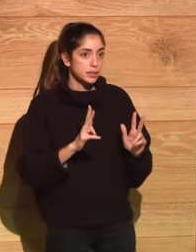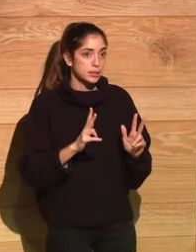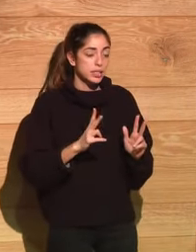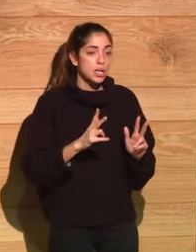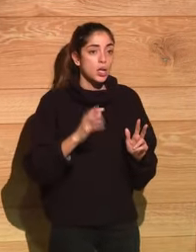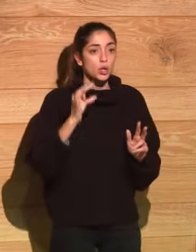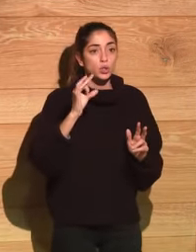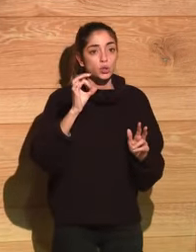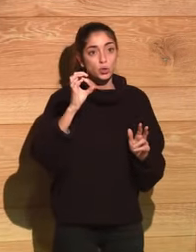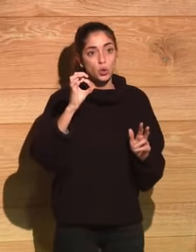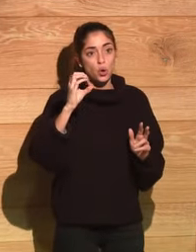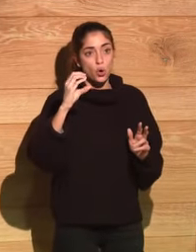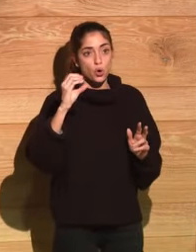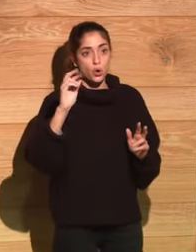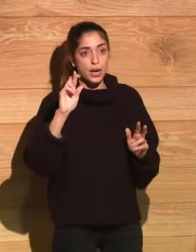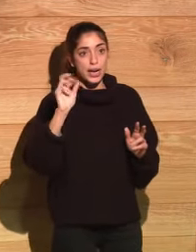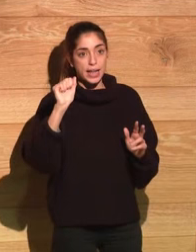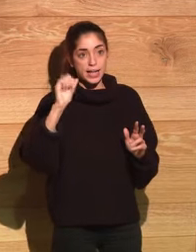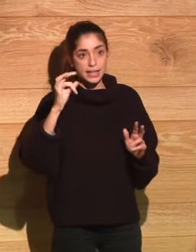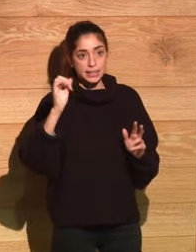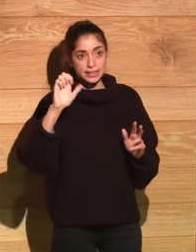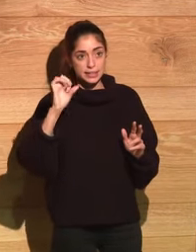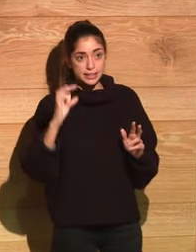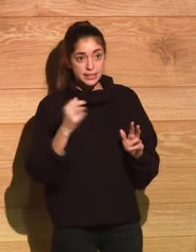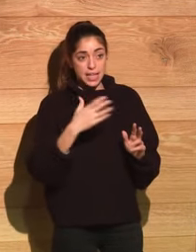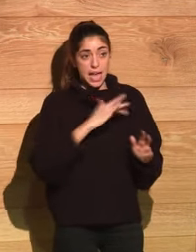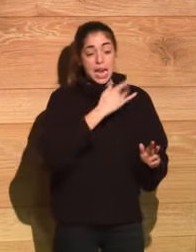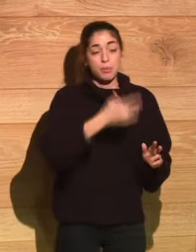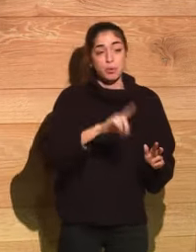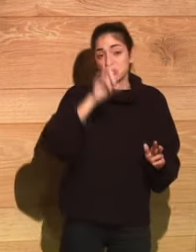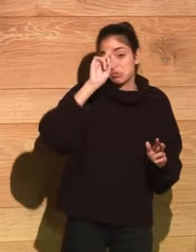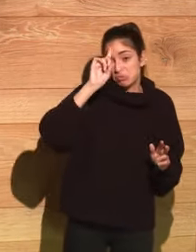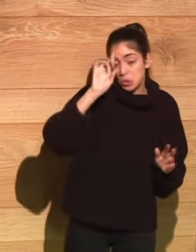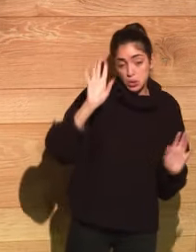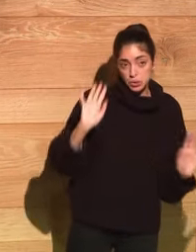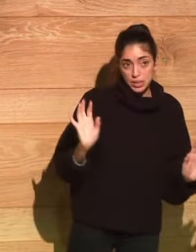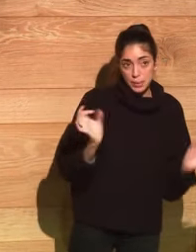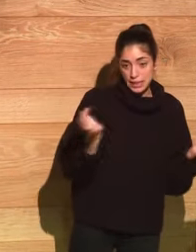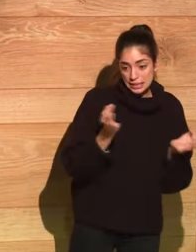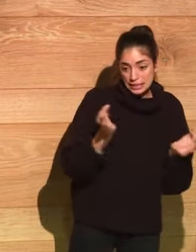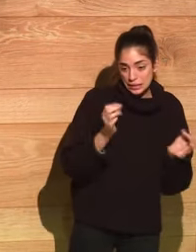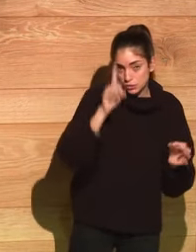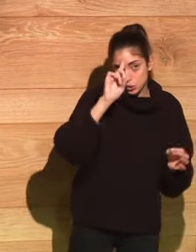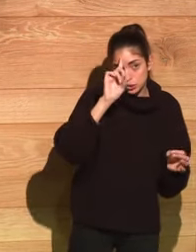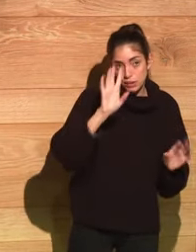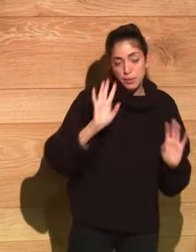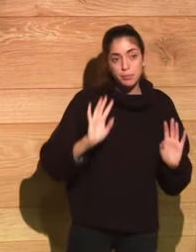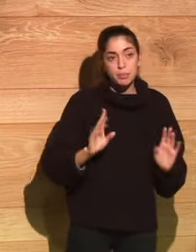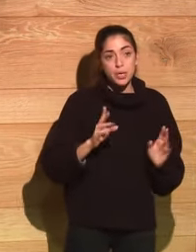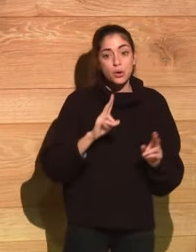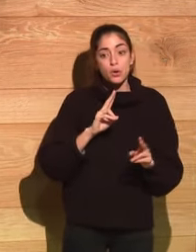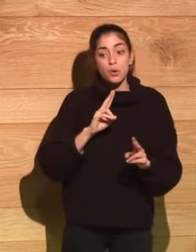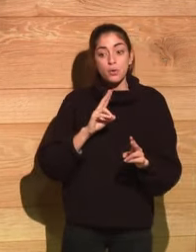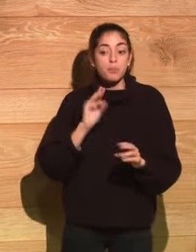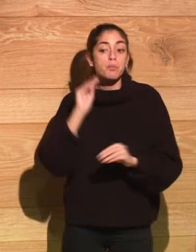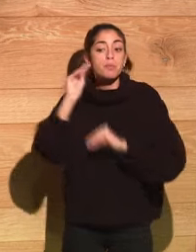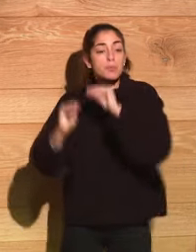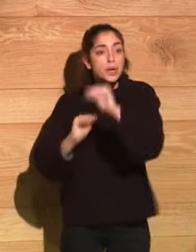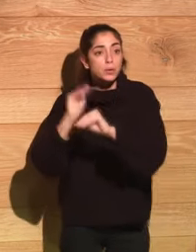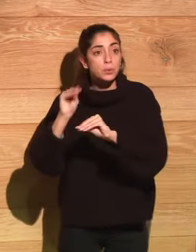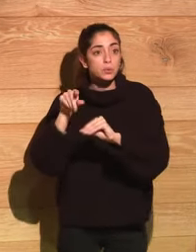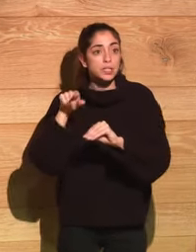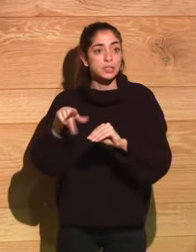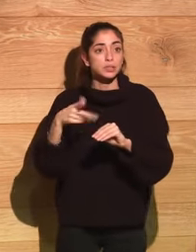Sócrates no sabe lo que es el amor. Y cuando se lo plantea a Diotima, ella contesta: el amor de generación y